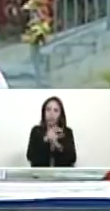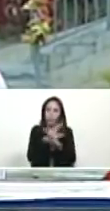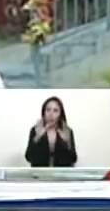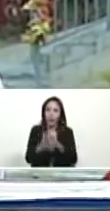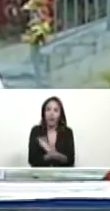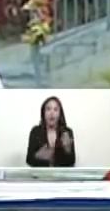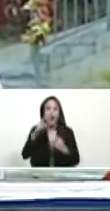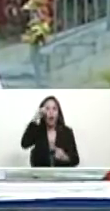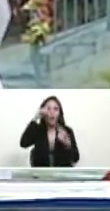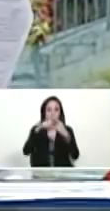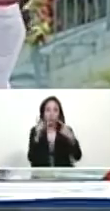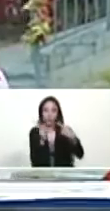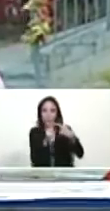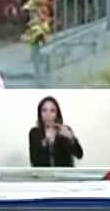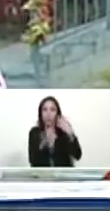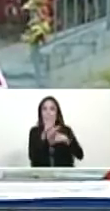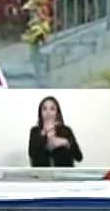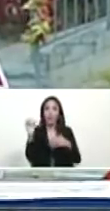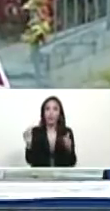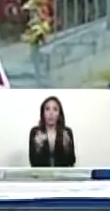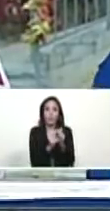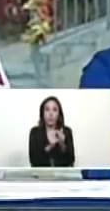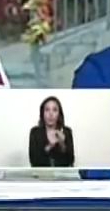construir 500.000 viviendas.